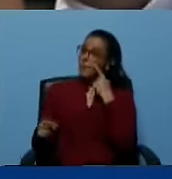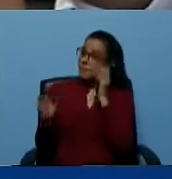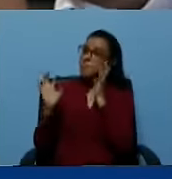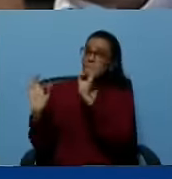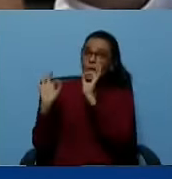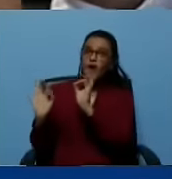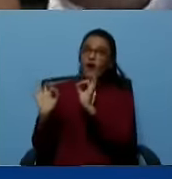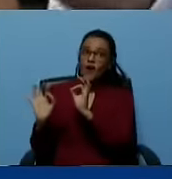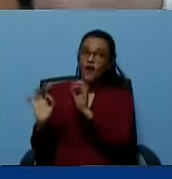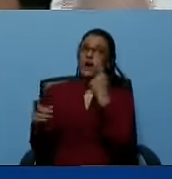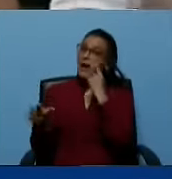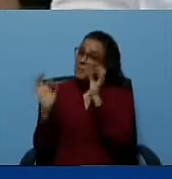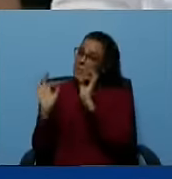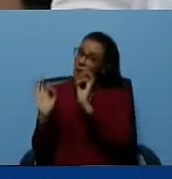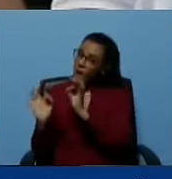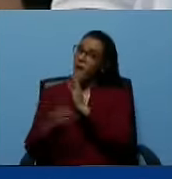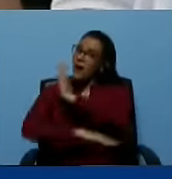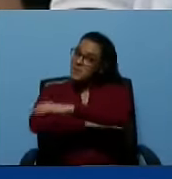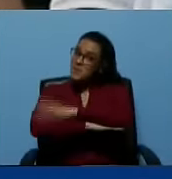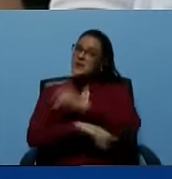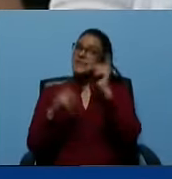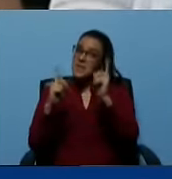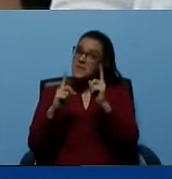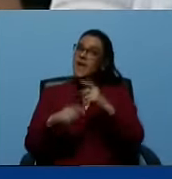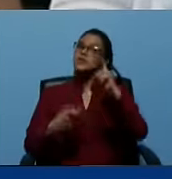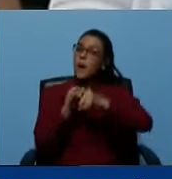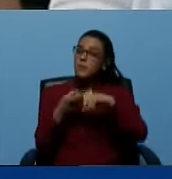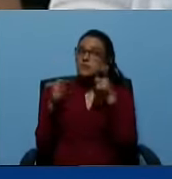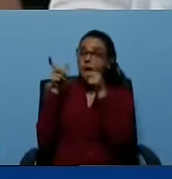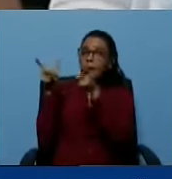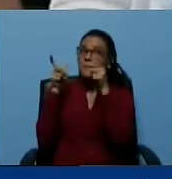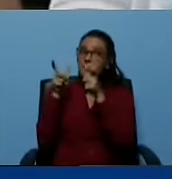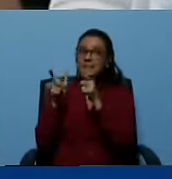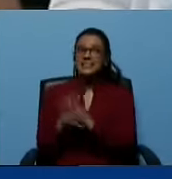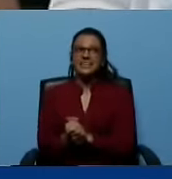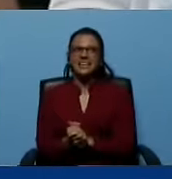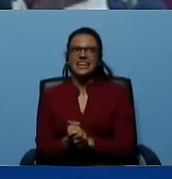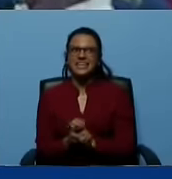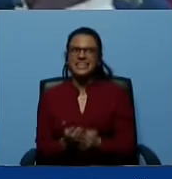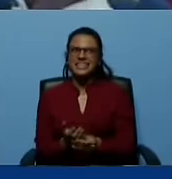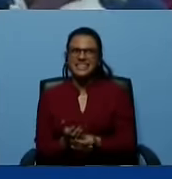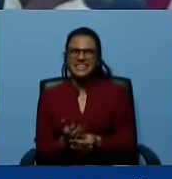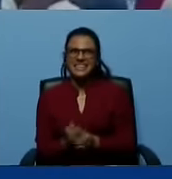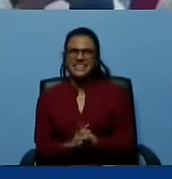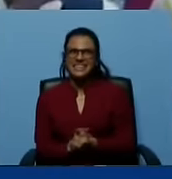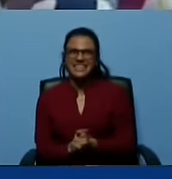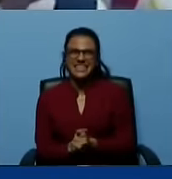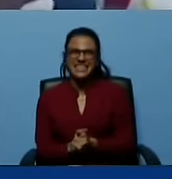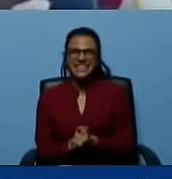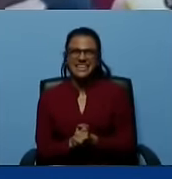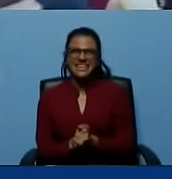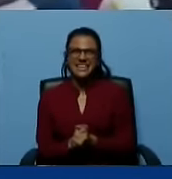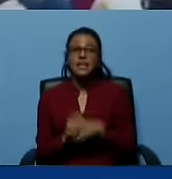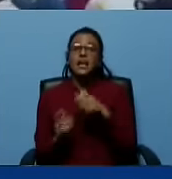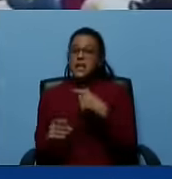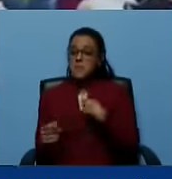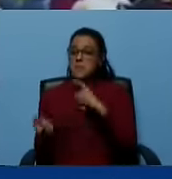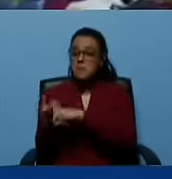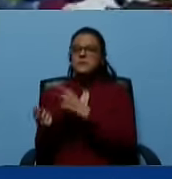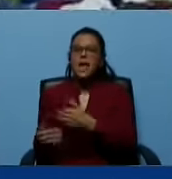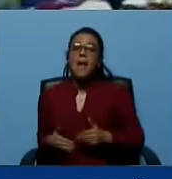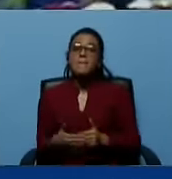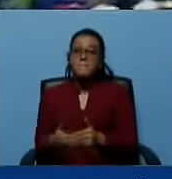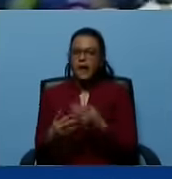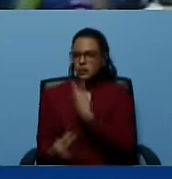Ajá. Ella no es una, ya son dos. Ah, sí. ¿Estás embarazada? Claro. ¿Cuántos